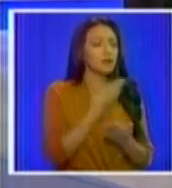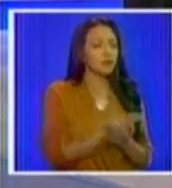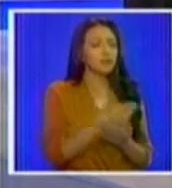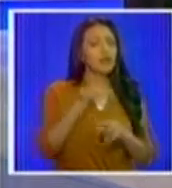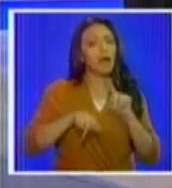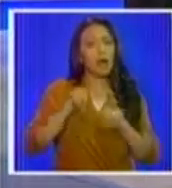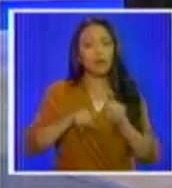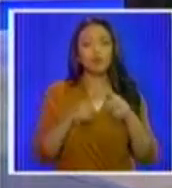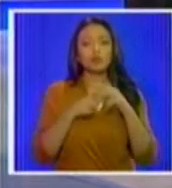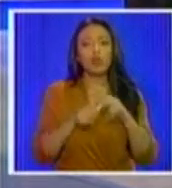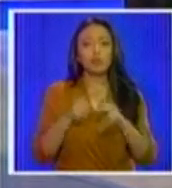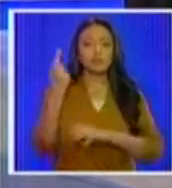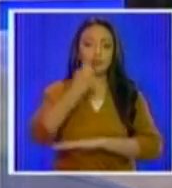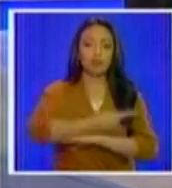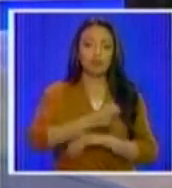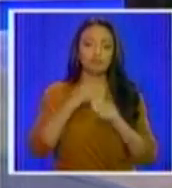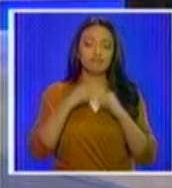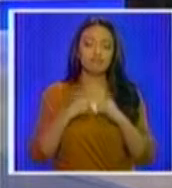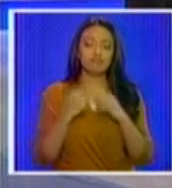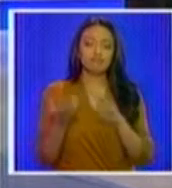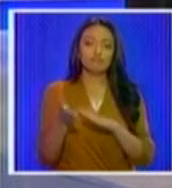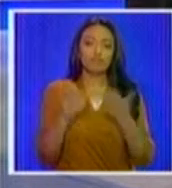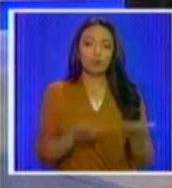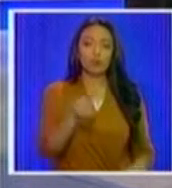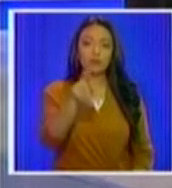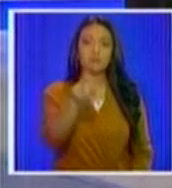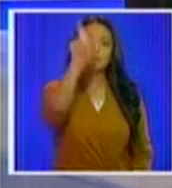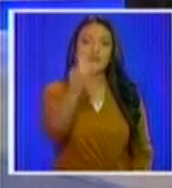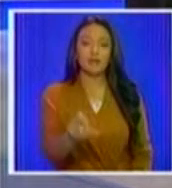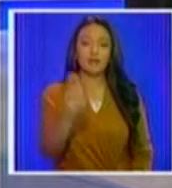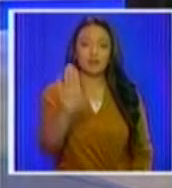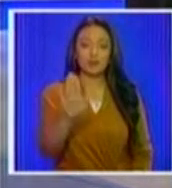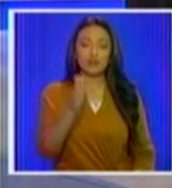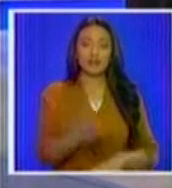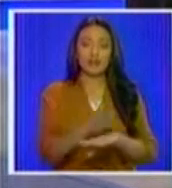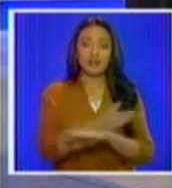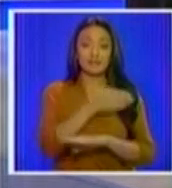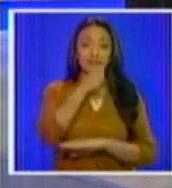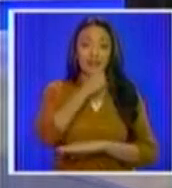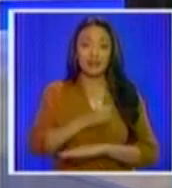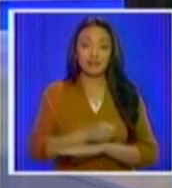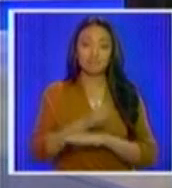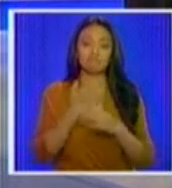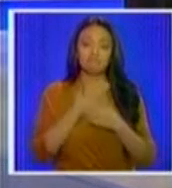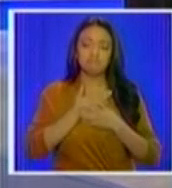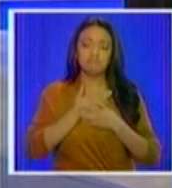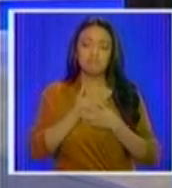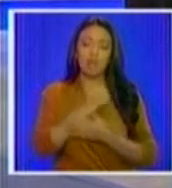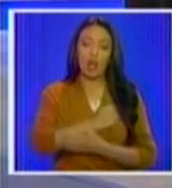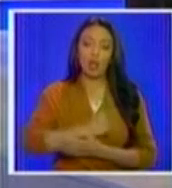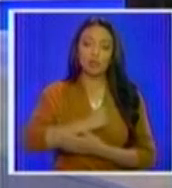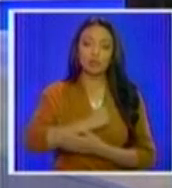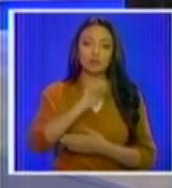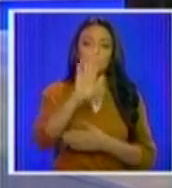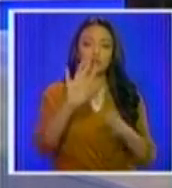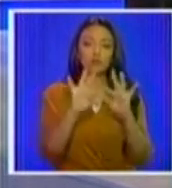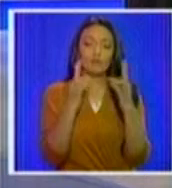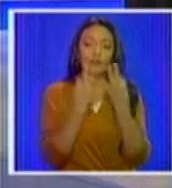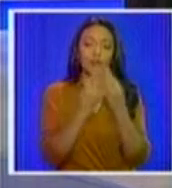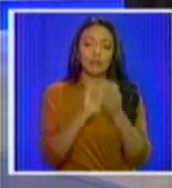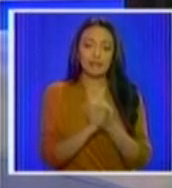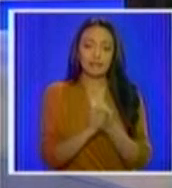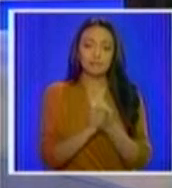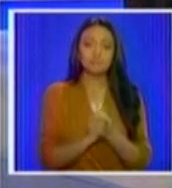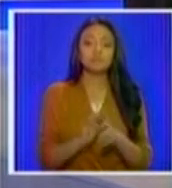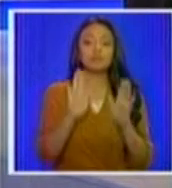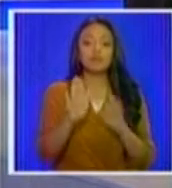empezamos esta jornada lamentando la partida del doctor Julio César Trujillo. Queremos extender nuestras condolencias a su familia en estos duros momentos.